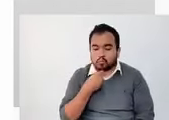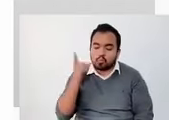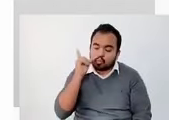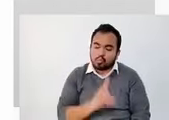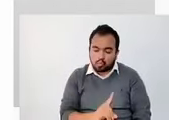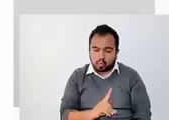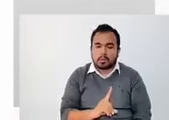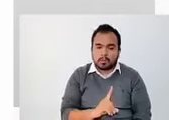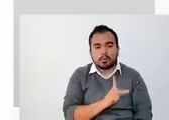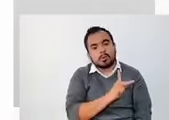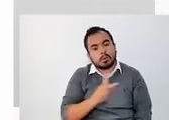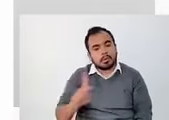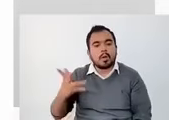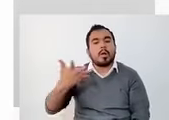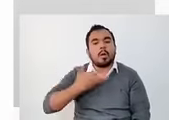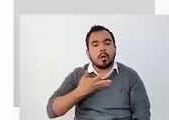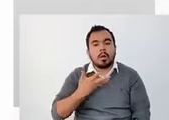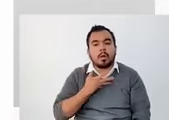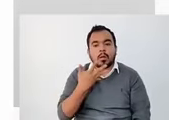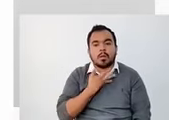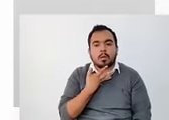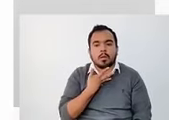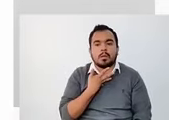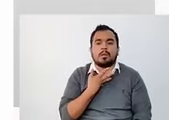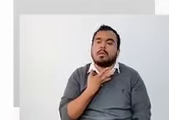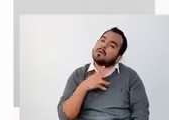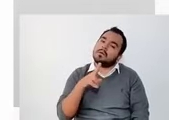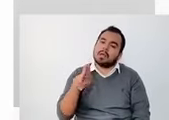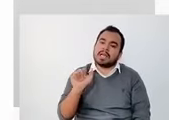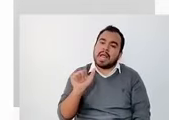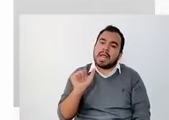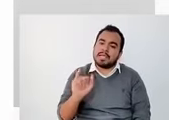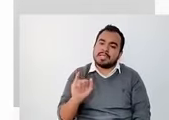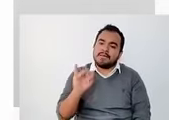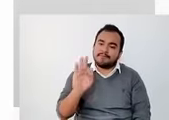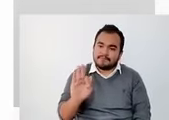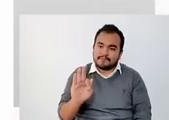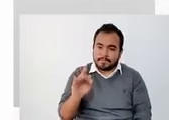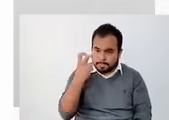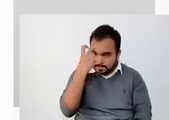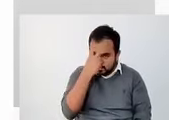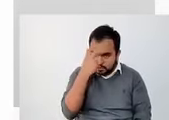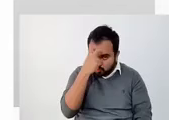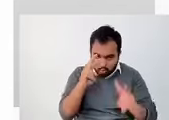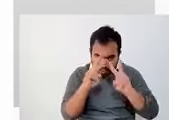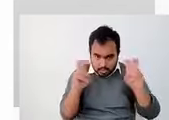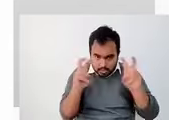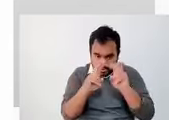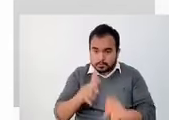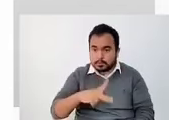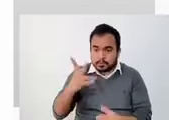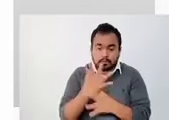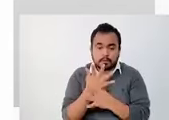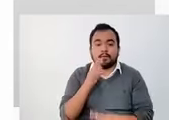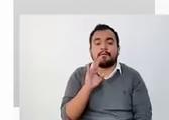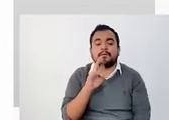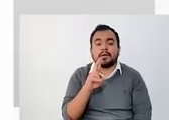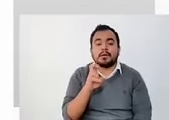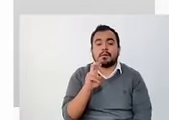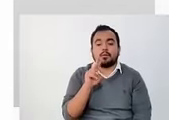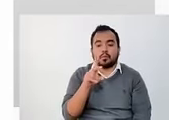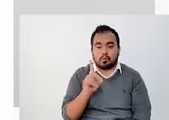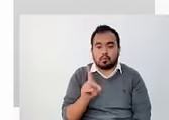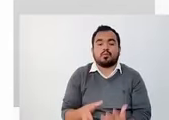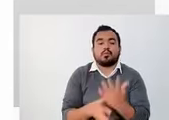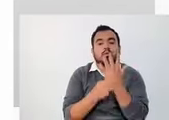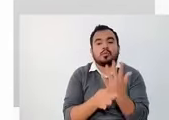son tremendamente naif. Son psicoanálisis freudiano puro y puesto en un libro de